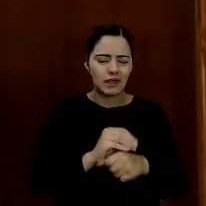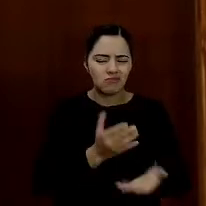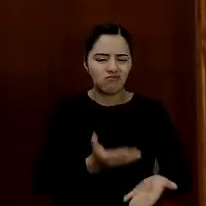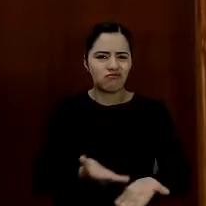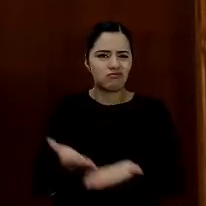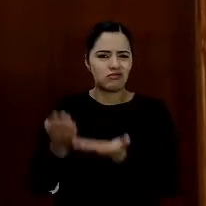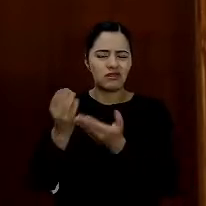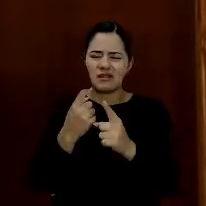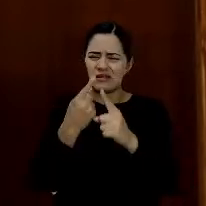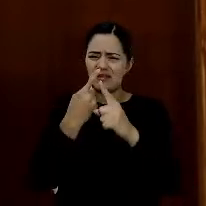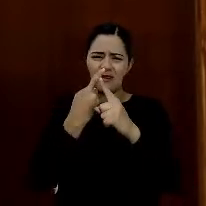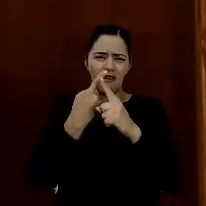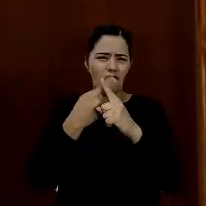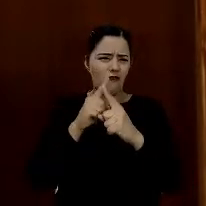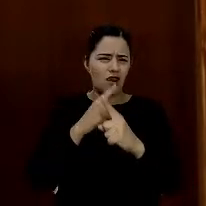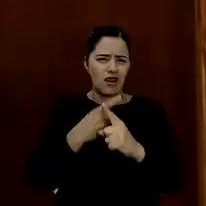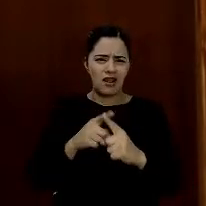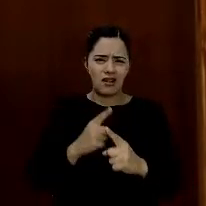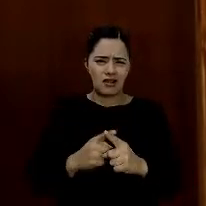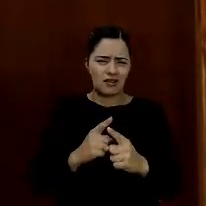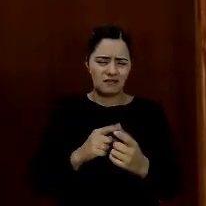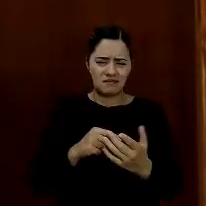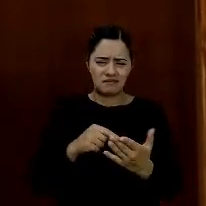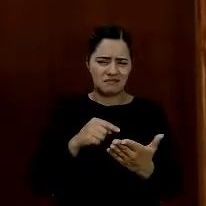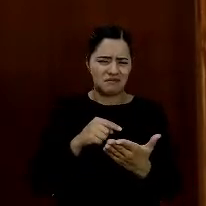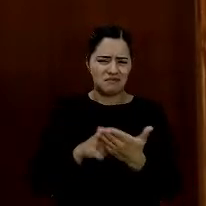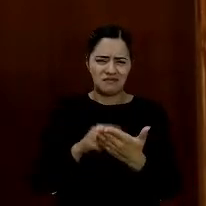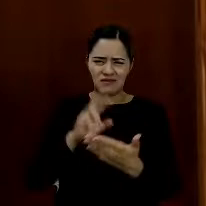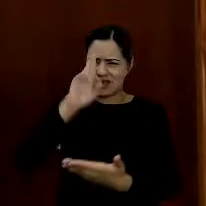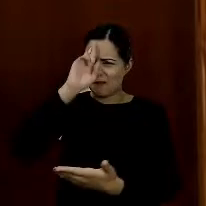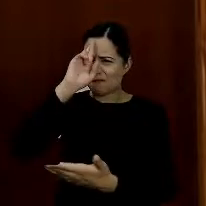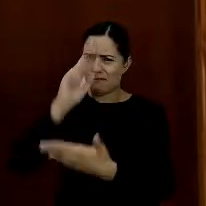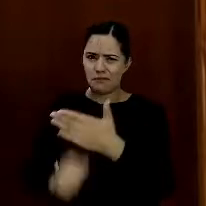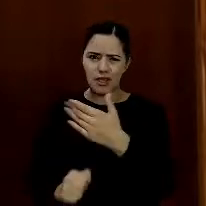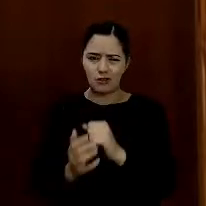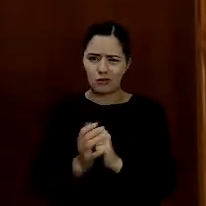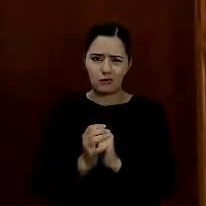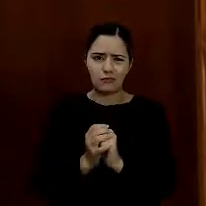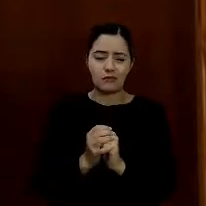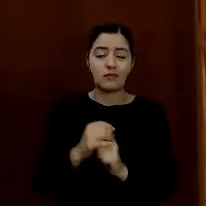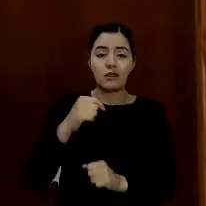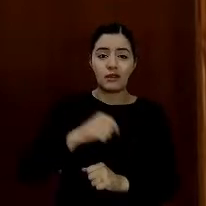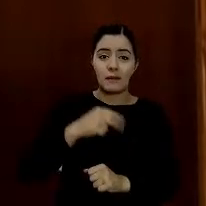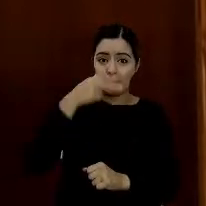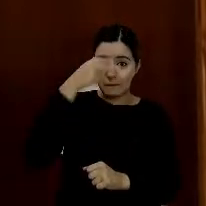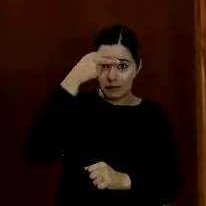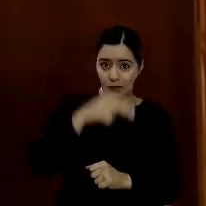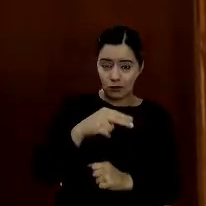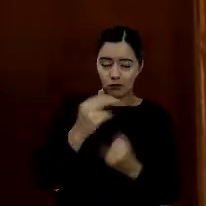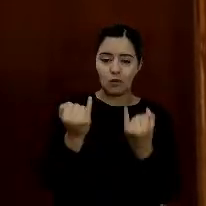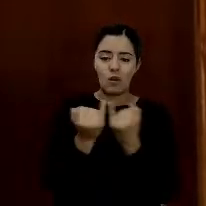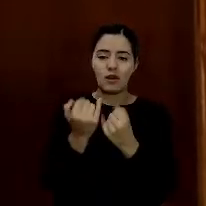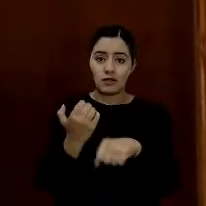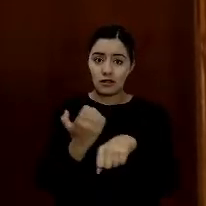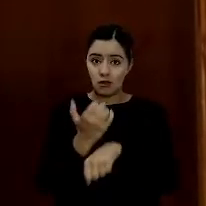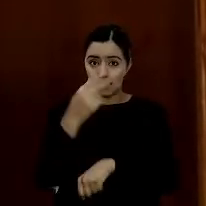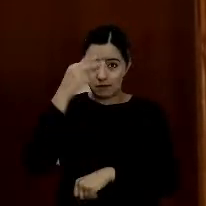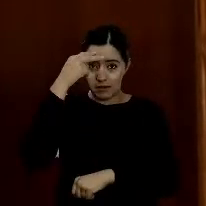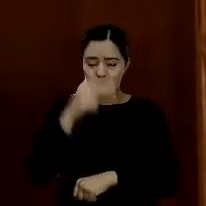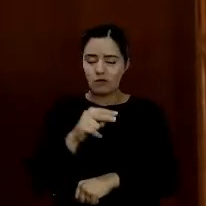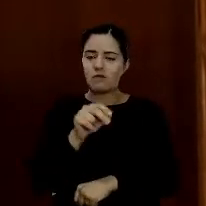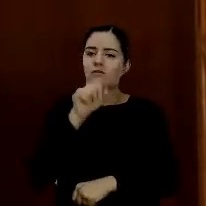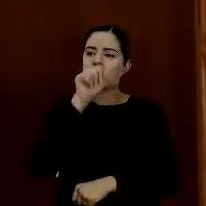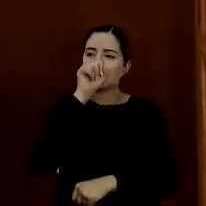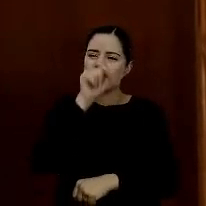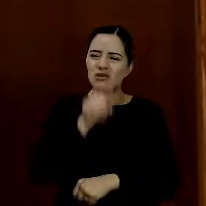de delitos de lesa naturaleza, tanto en nuestro país como en nuestra entidad federativa.